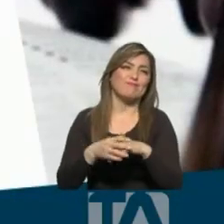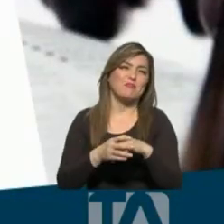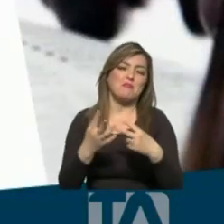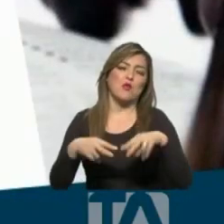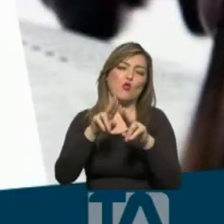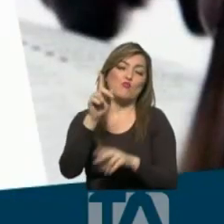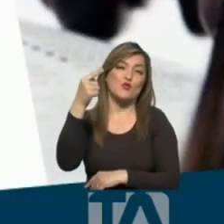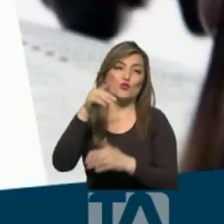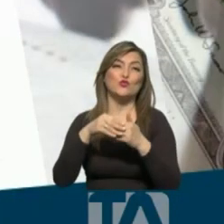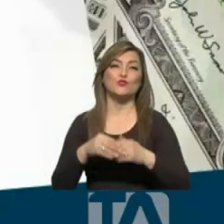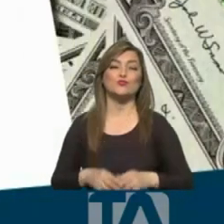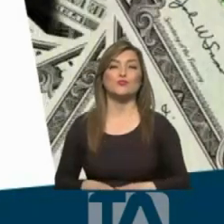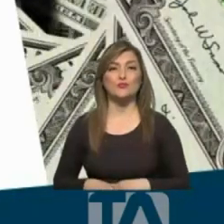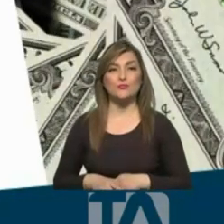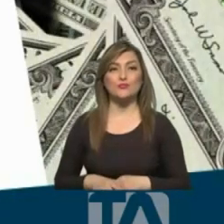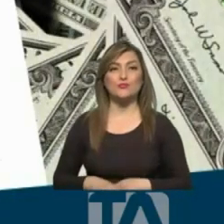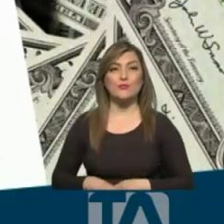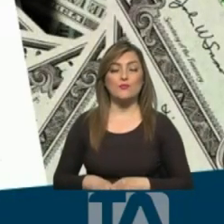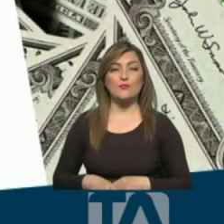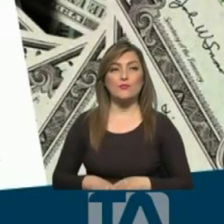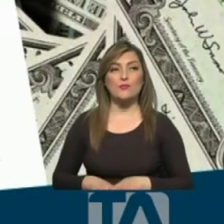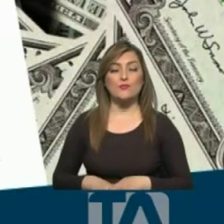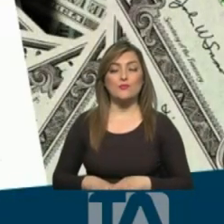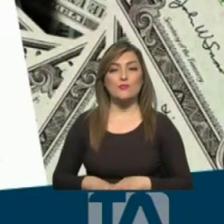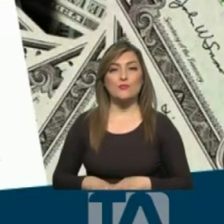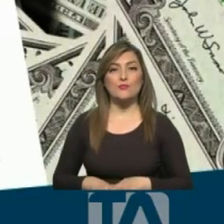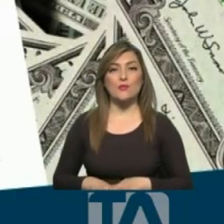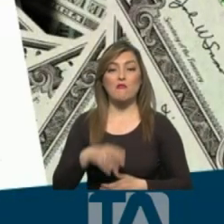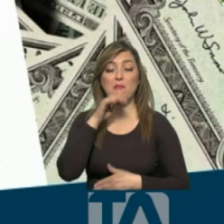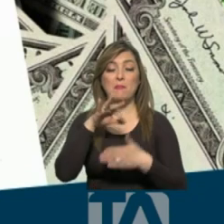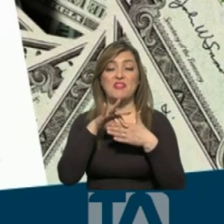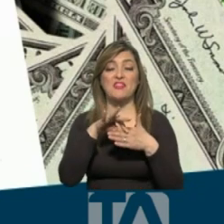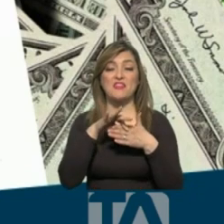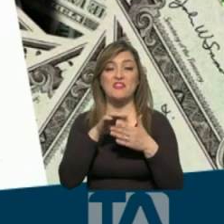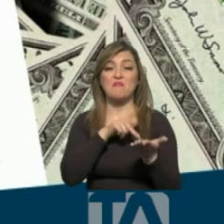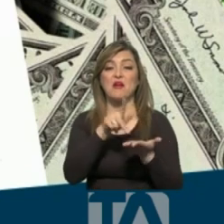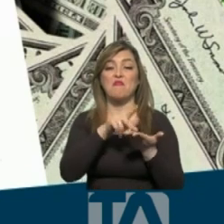de $1 millón. Sin embargo, la reparación aún tiene un saldo pendiente de